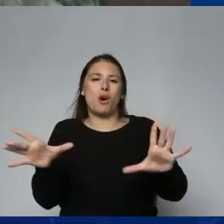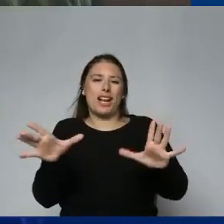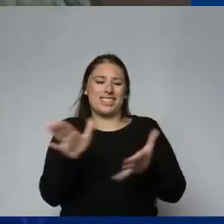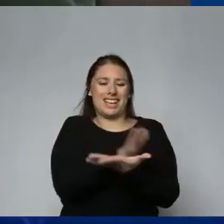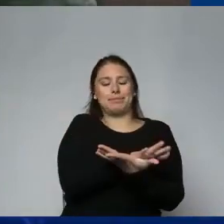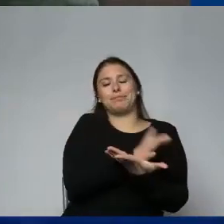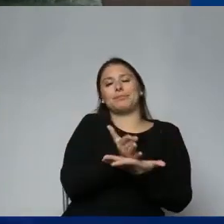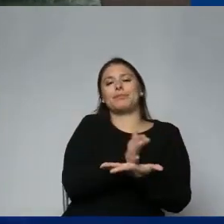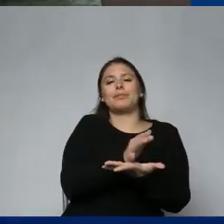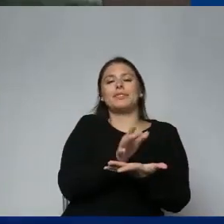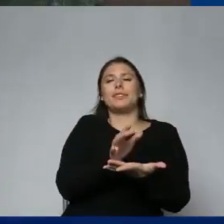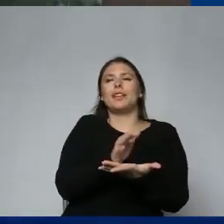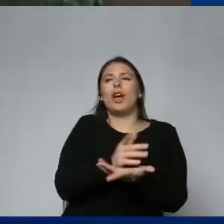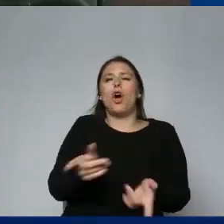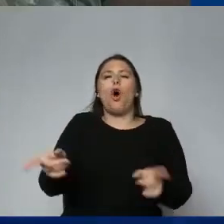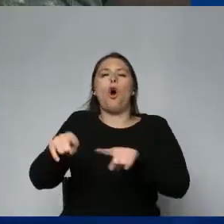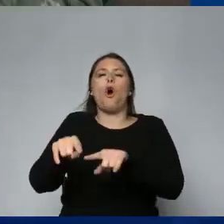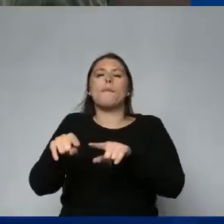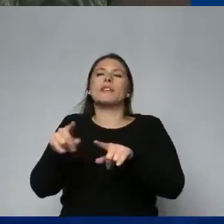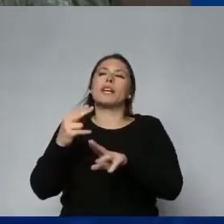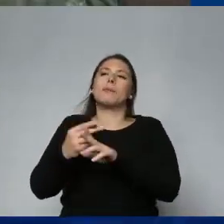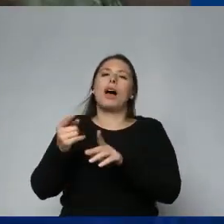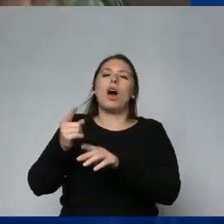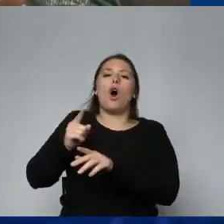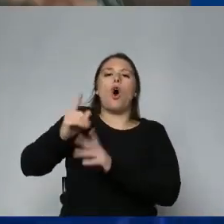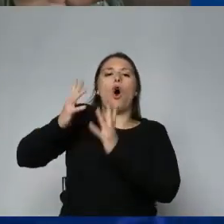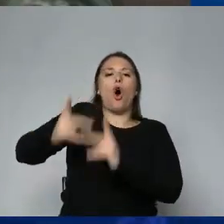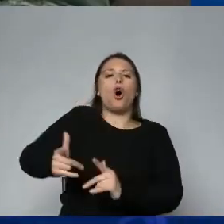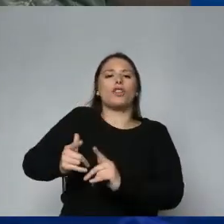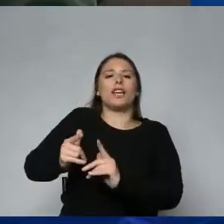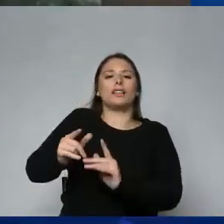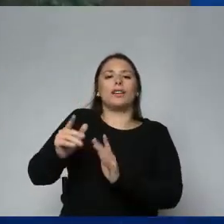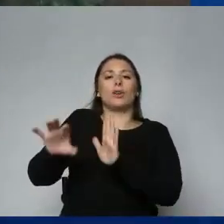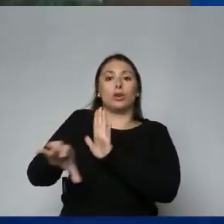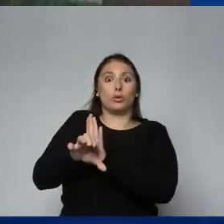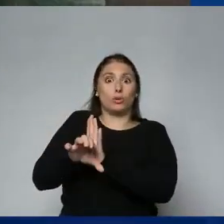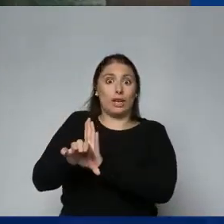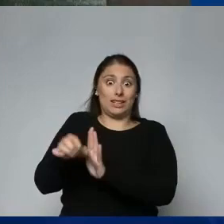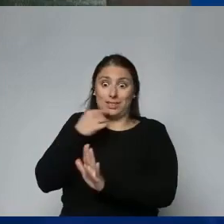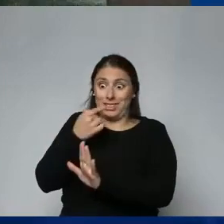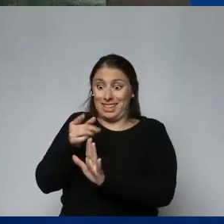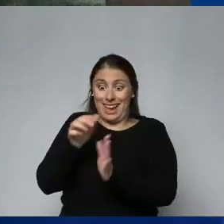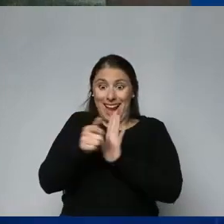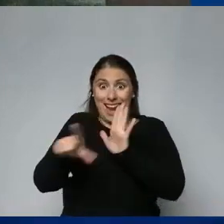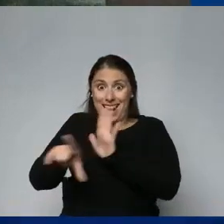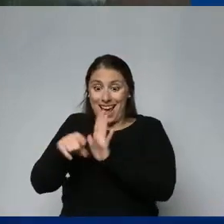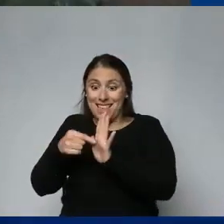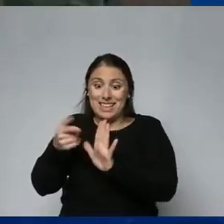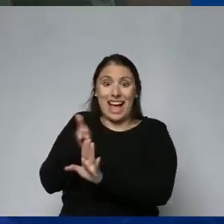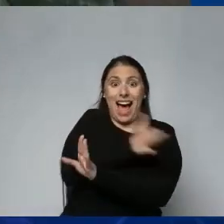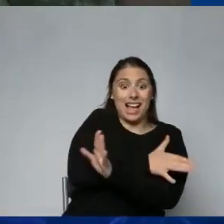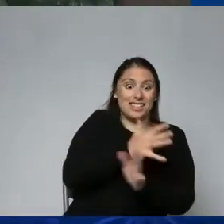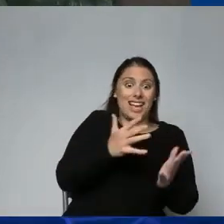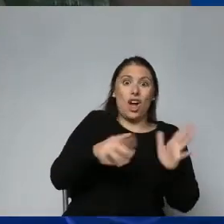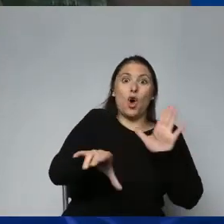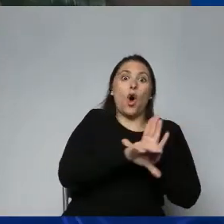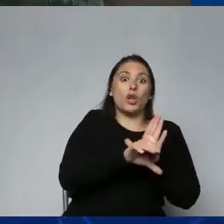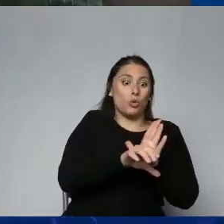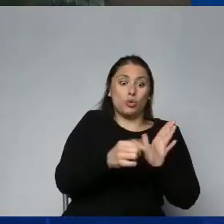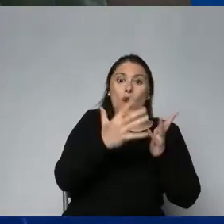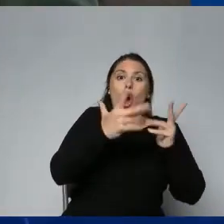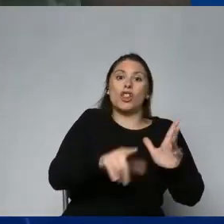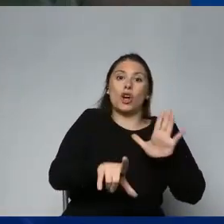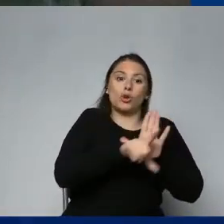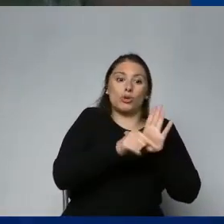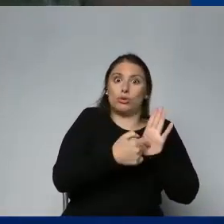estilo, el orden constitucional. O sea, estaban reconociendo en la propia ley que el orden constitucional no estaba vigente. Y eso mismo lo dice Gonzalo